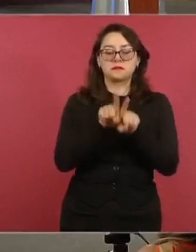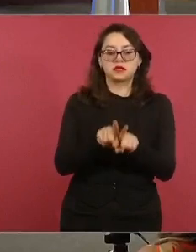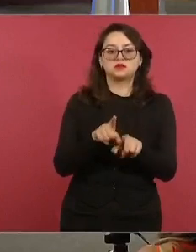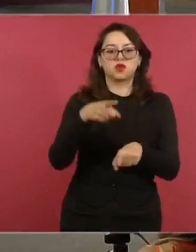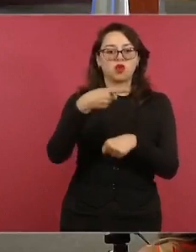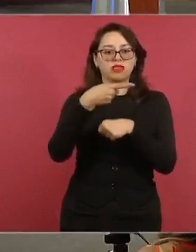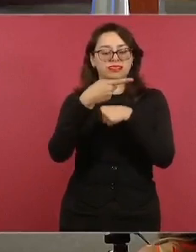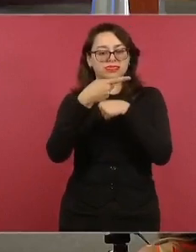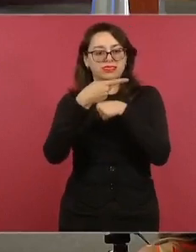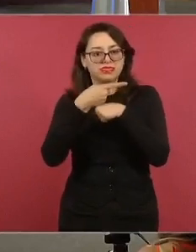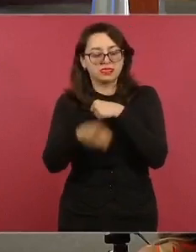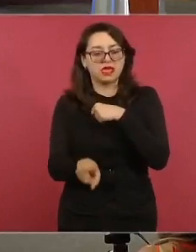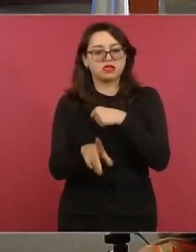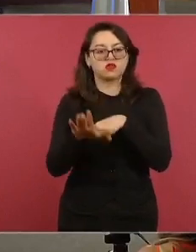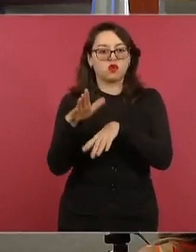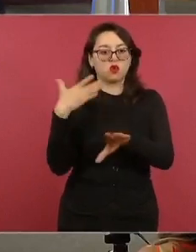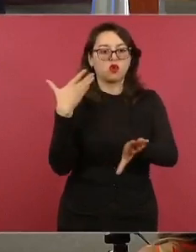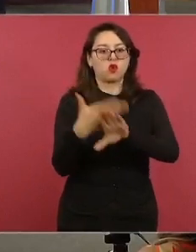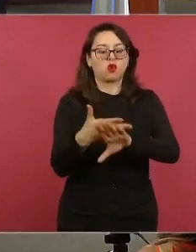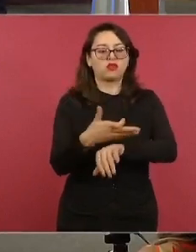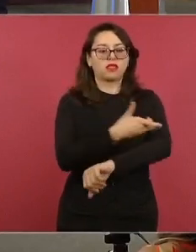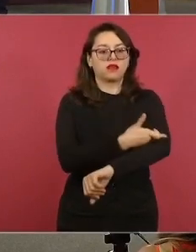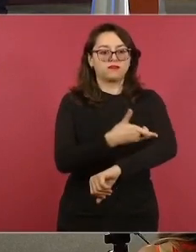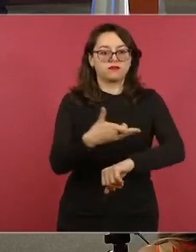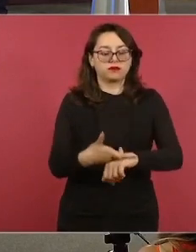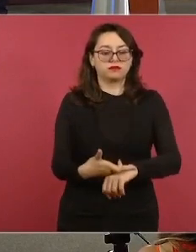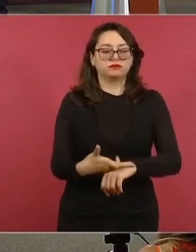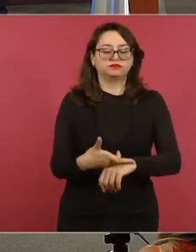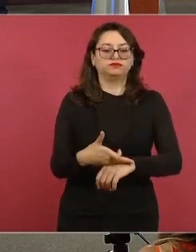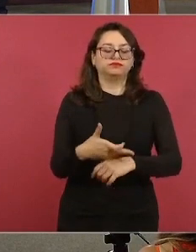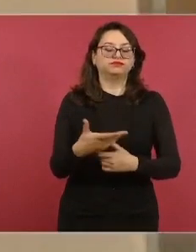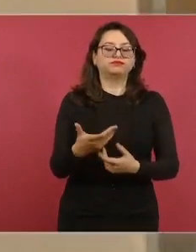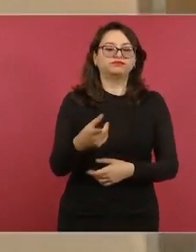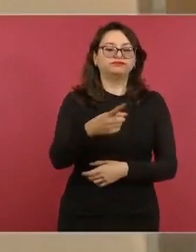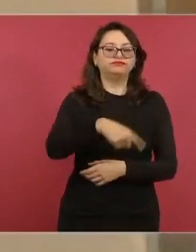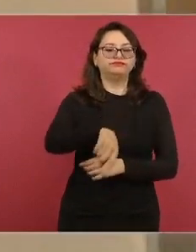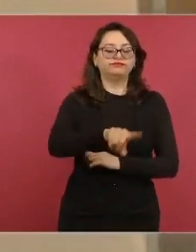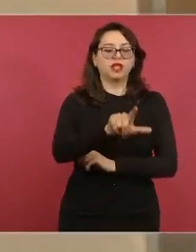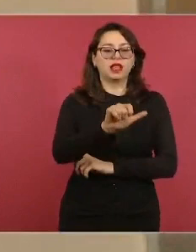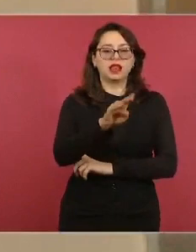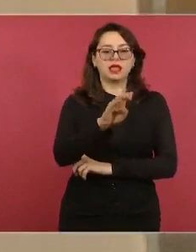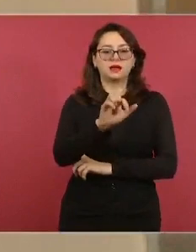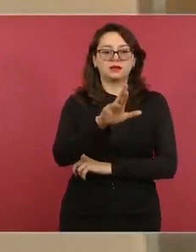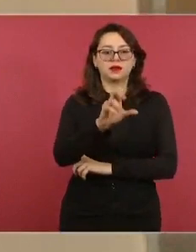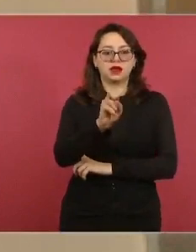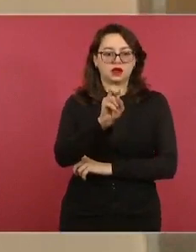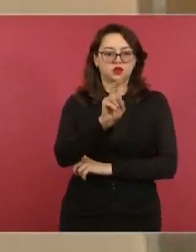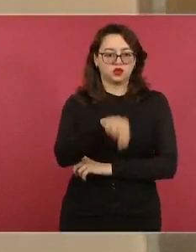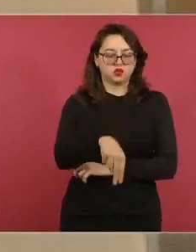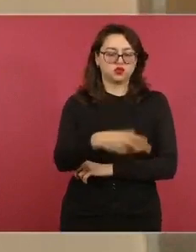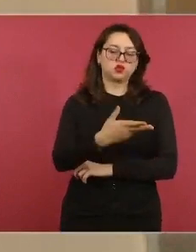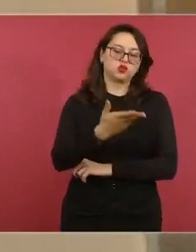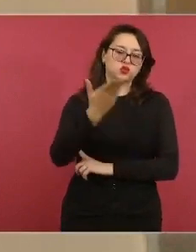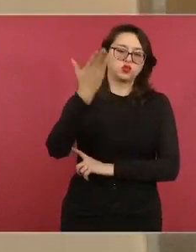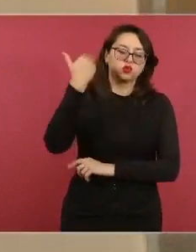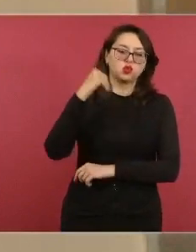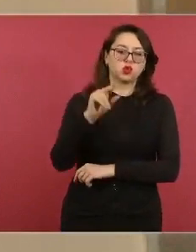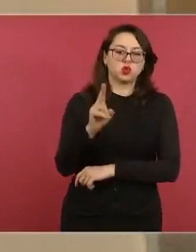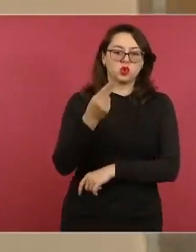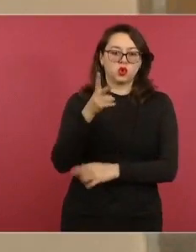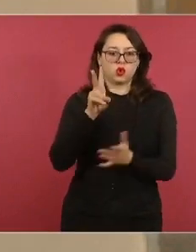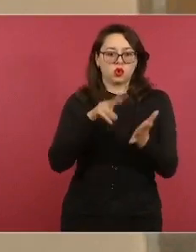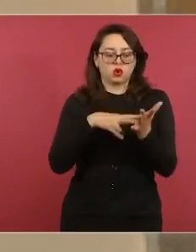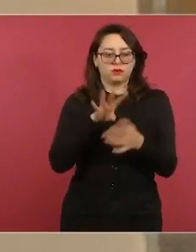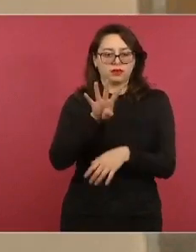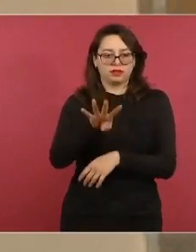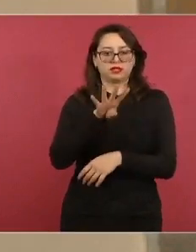cometidos en agravio de las familias de Barón landfury Miller en los hechos ocurridos en bavispe Sonora en noviembre del